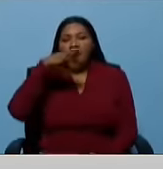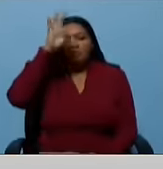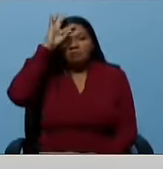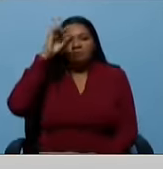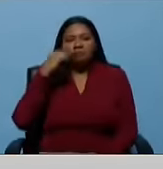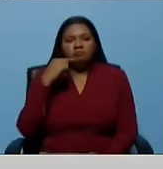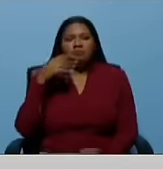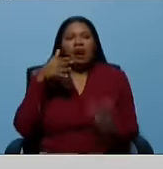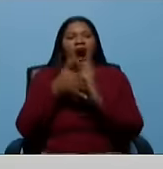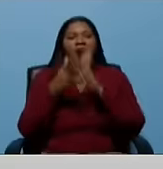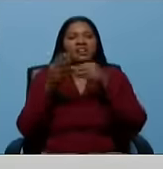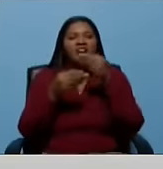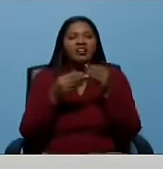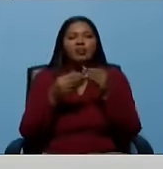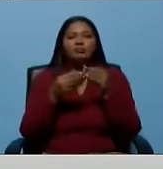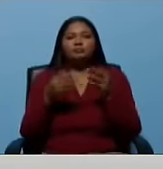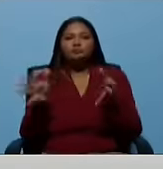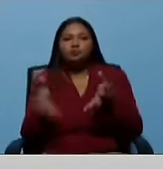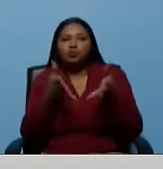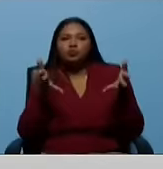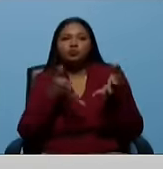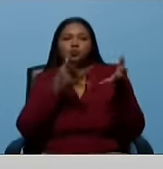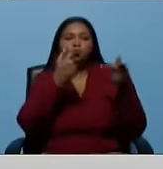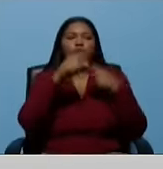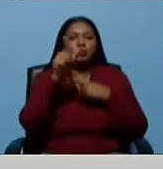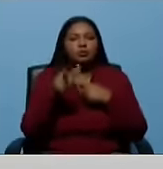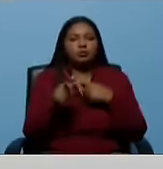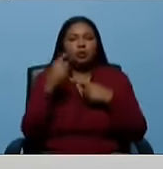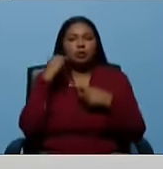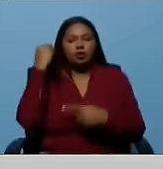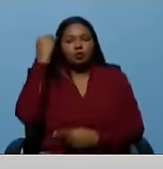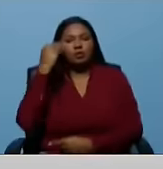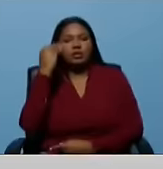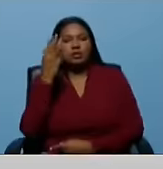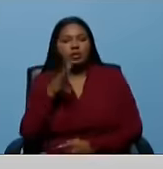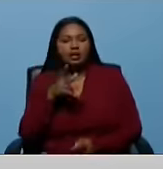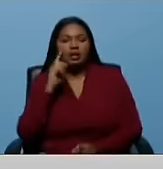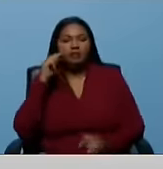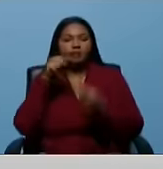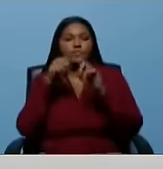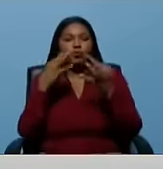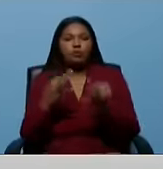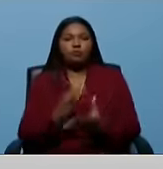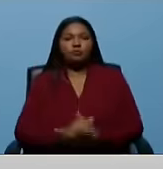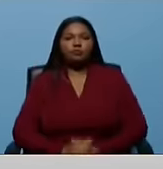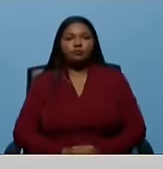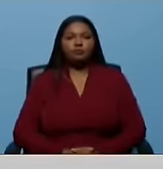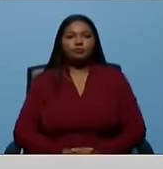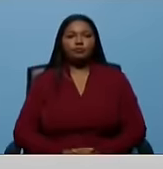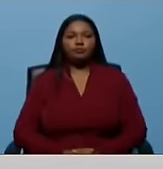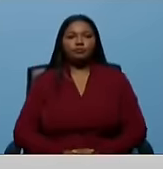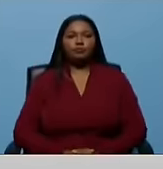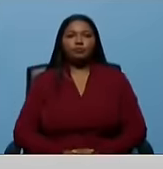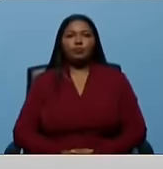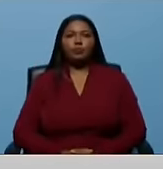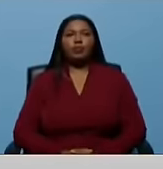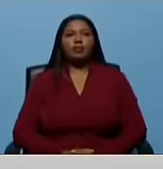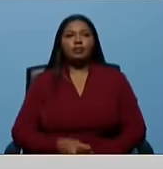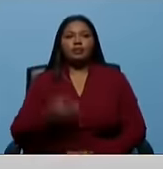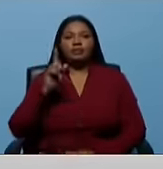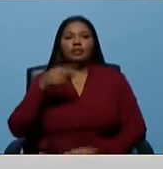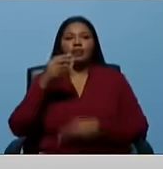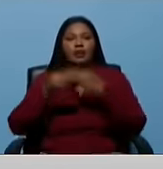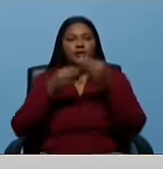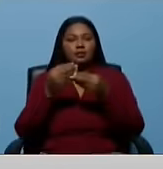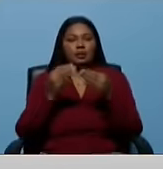están haciendo bajo coacción no es algo que ellos crean que es correcto no es algo que ellos crean que que que que es lo que deben hacer sino bajo coacción Por